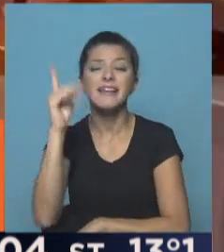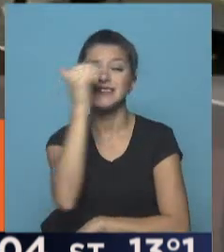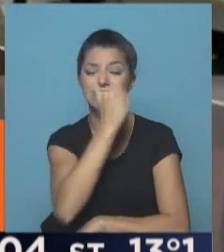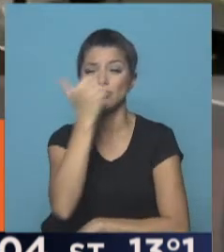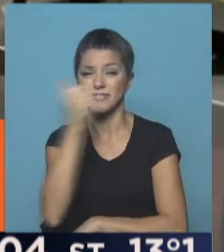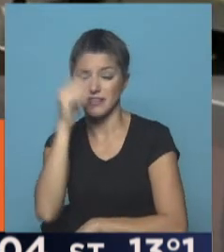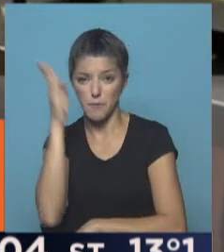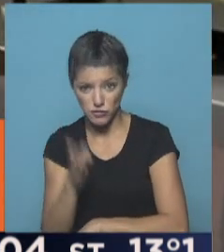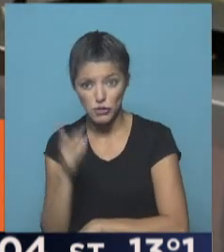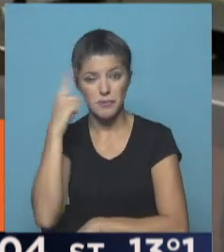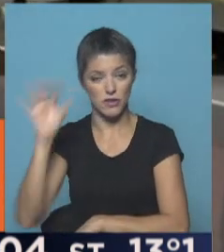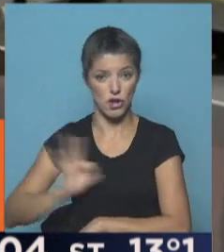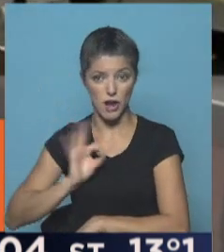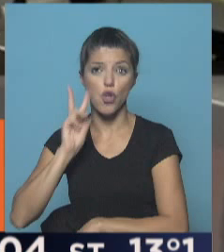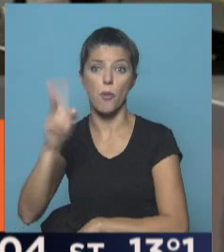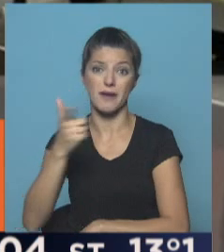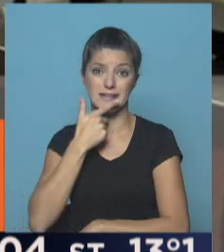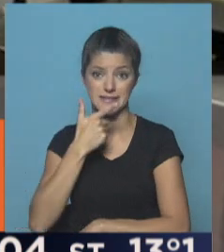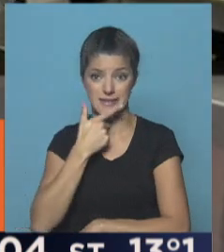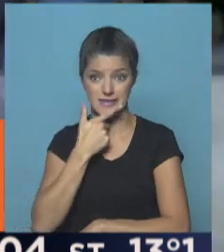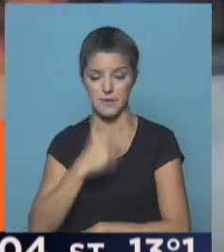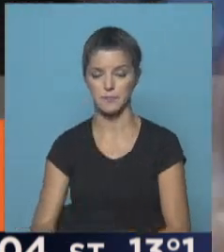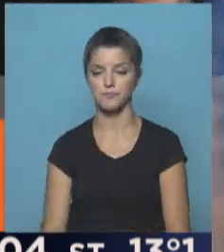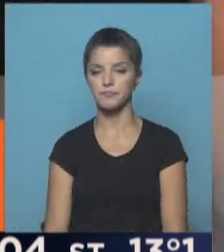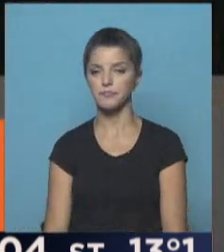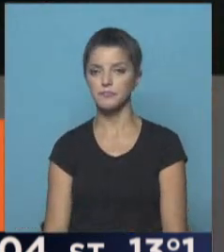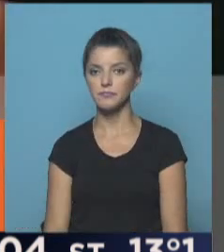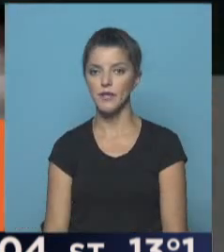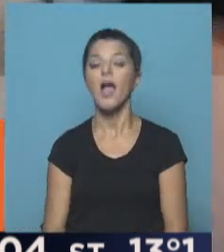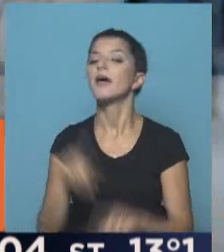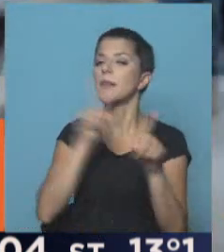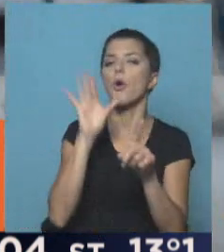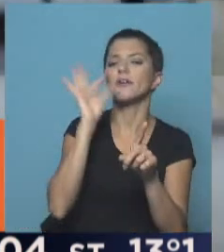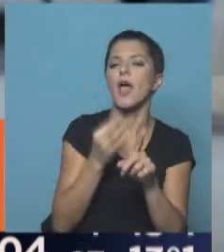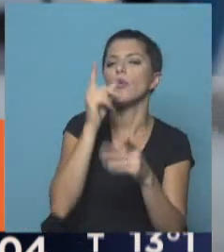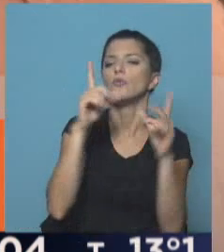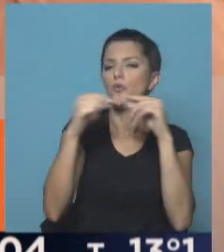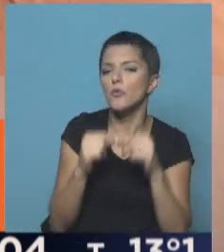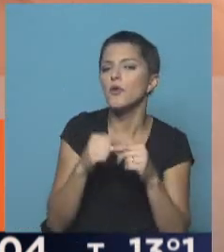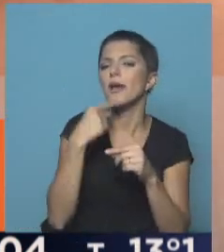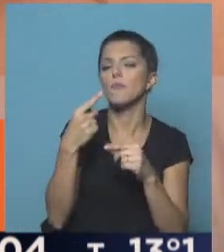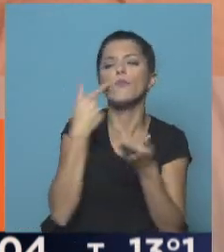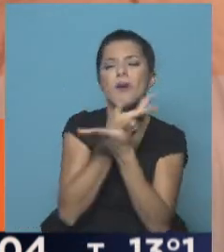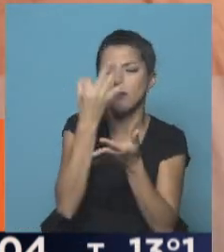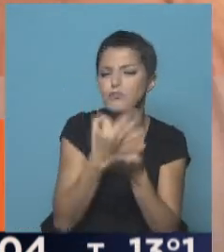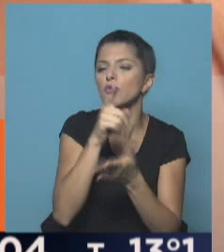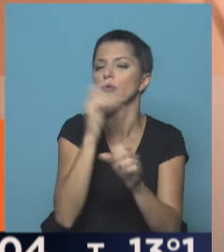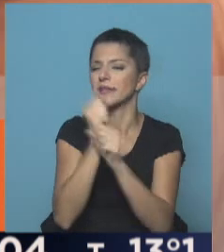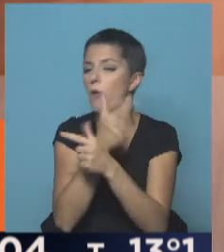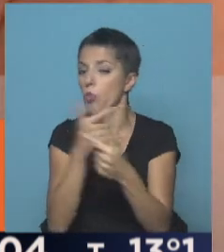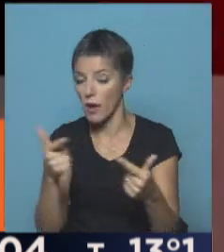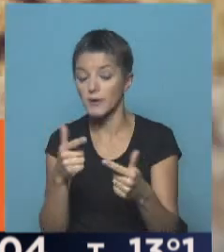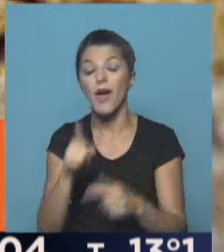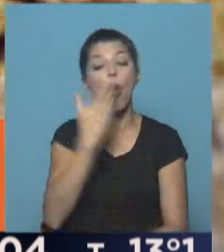1.660% para el año en curso. Tampoco hay índices de desocupación confiables. Aunque el gobierno afirma que se está cerca